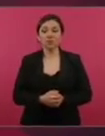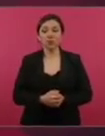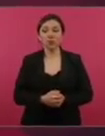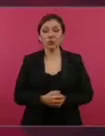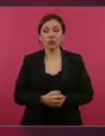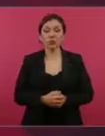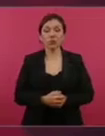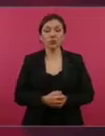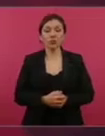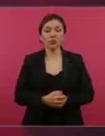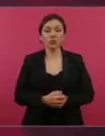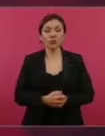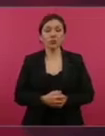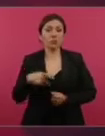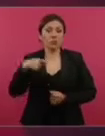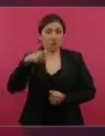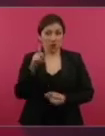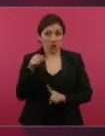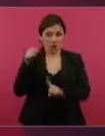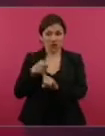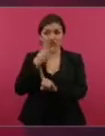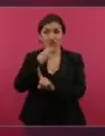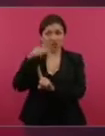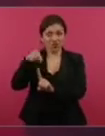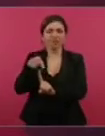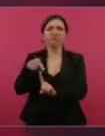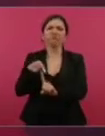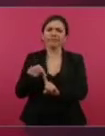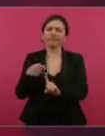pero él está demostrando ser